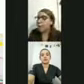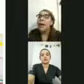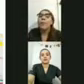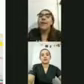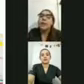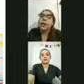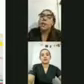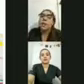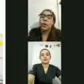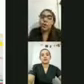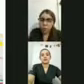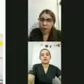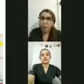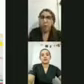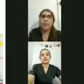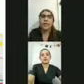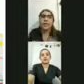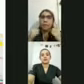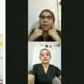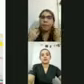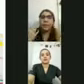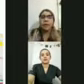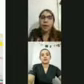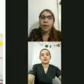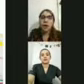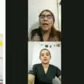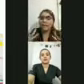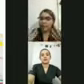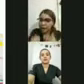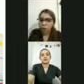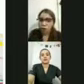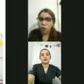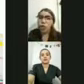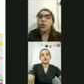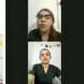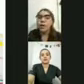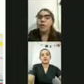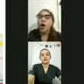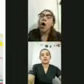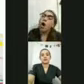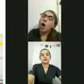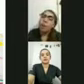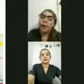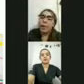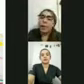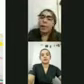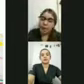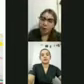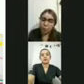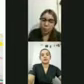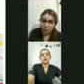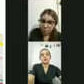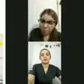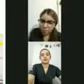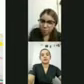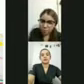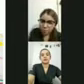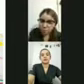escuchando, puede ser por el medio visual, personas que simplemente viendo adquieren todo su conocimiento o por el medio escrito.